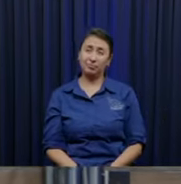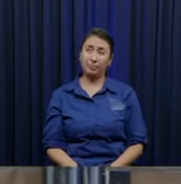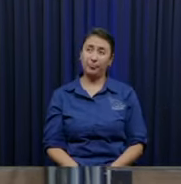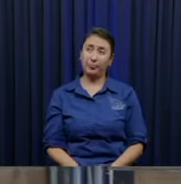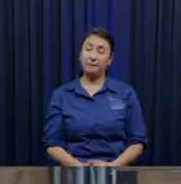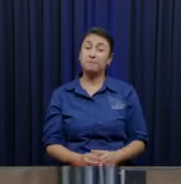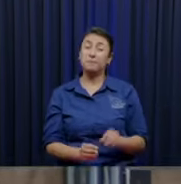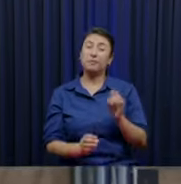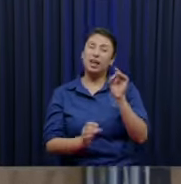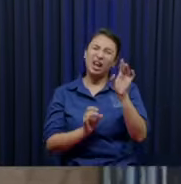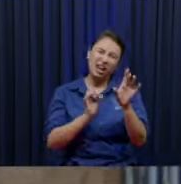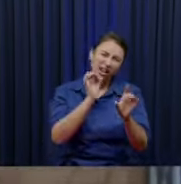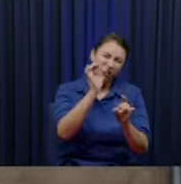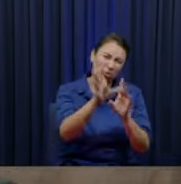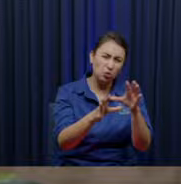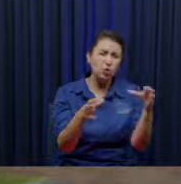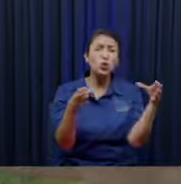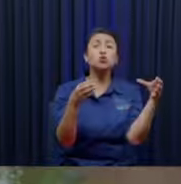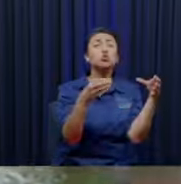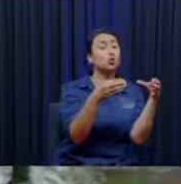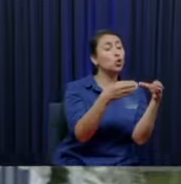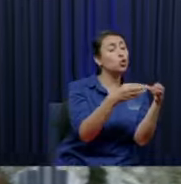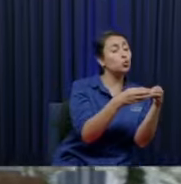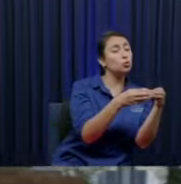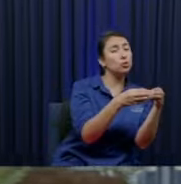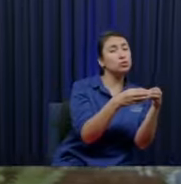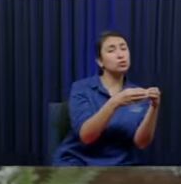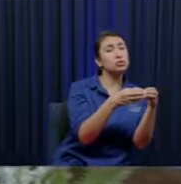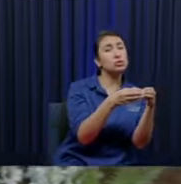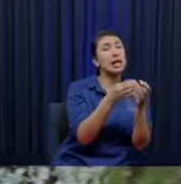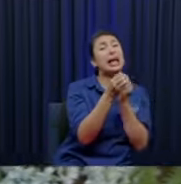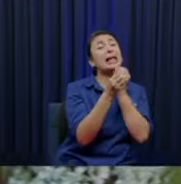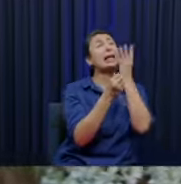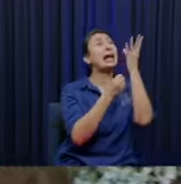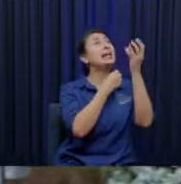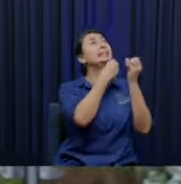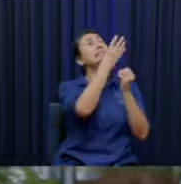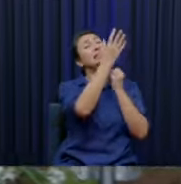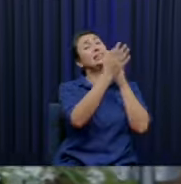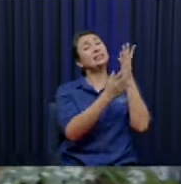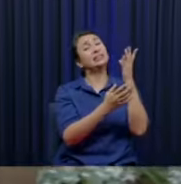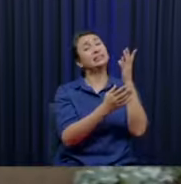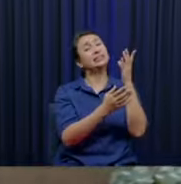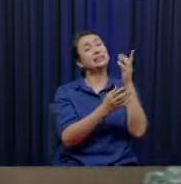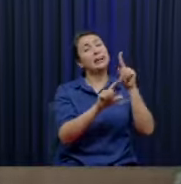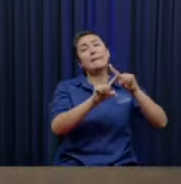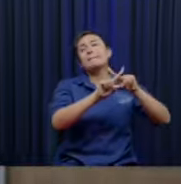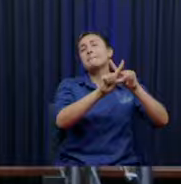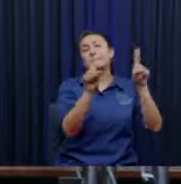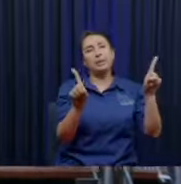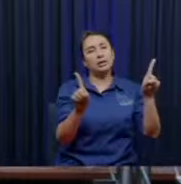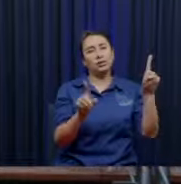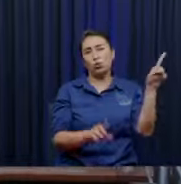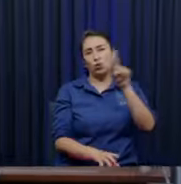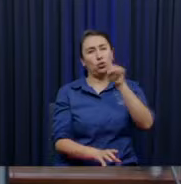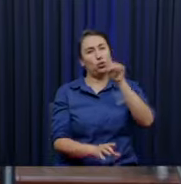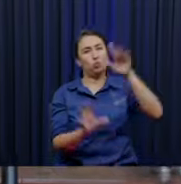Porque algunos están enfatizando eso, somos una nueva generación, una nueva generación. Un momento, la nueva generación viene desde